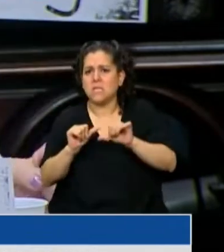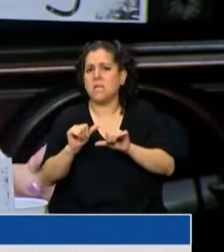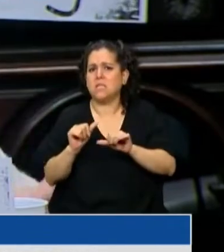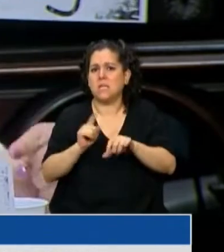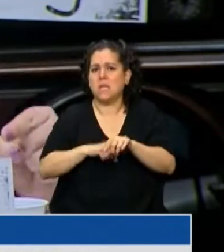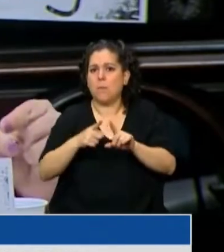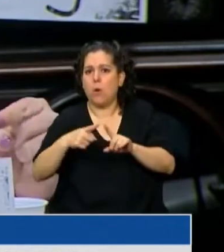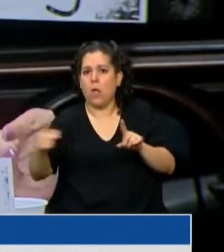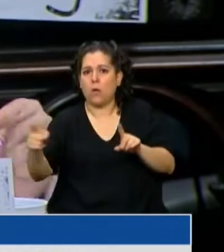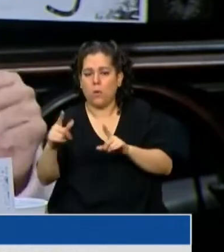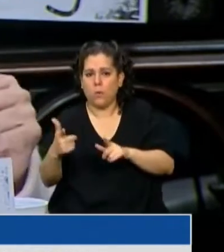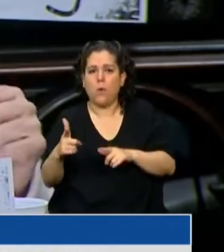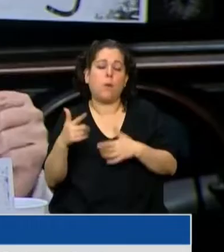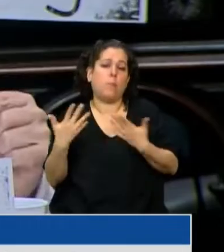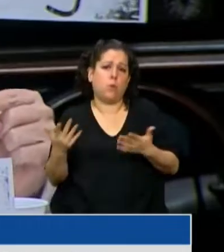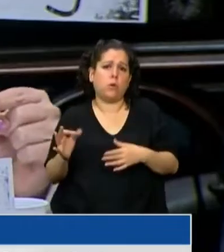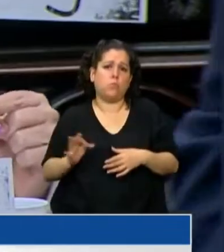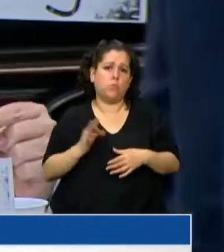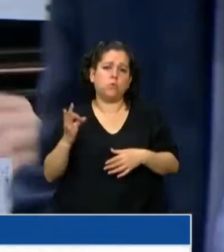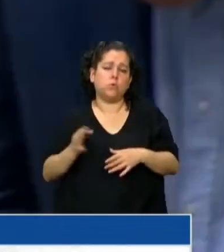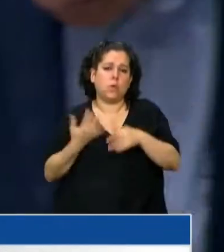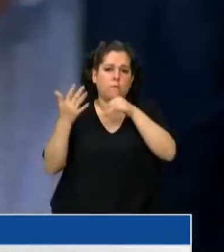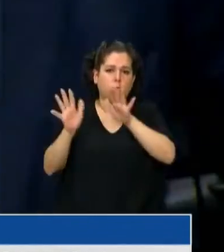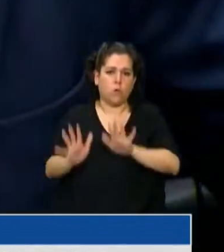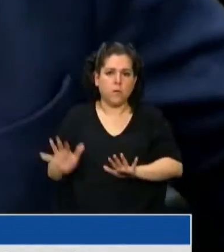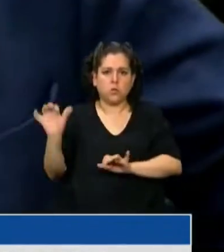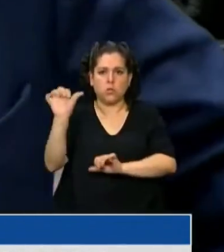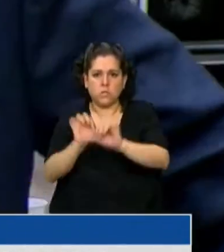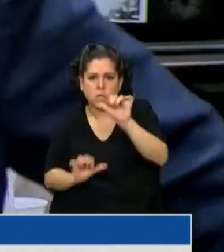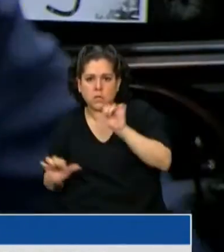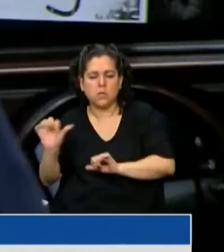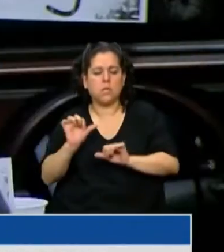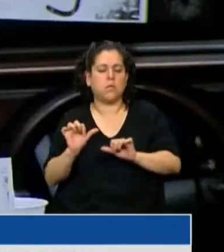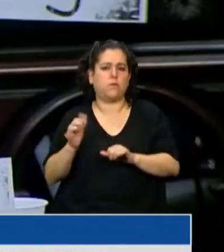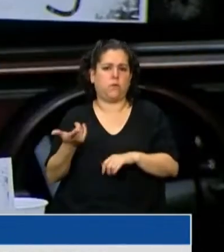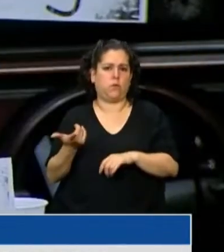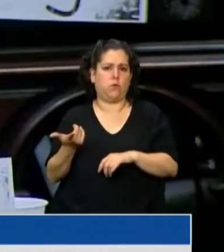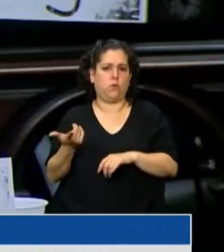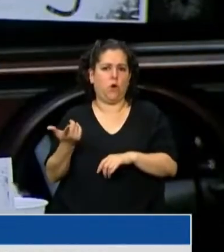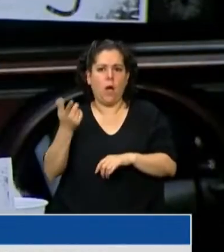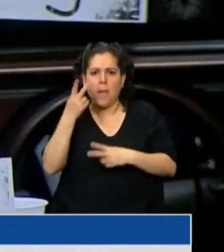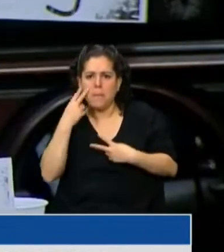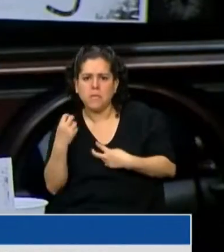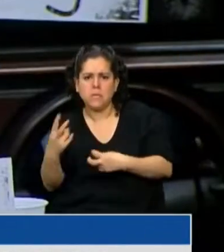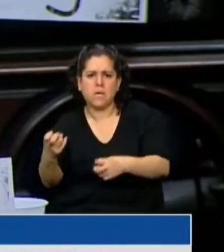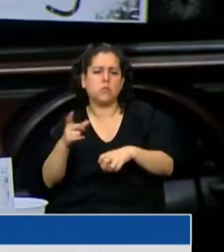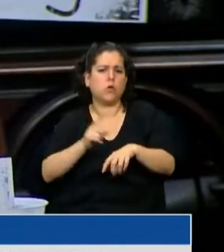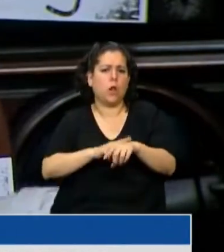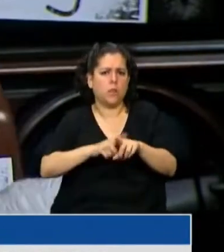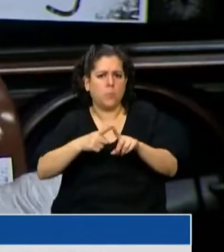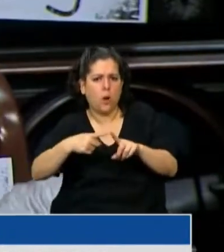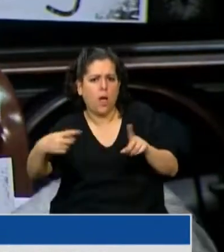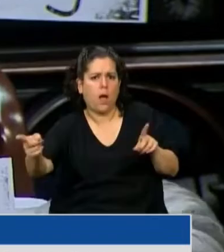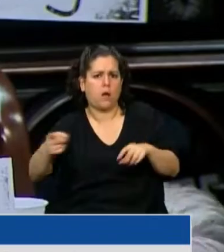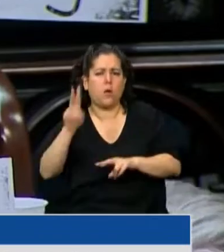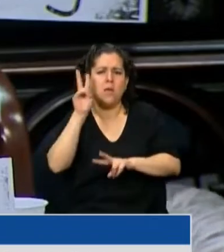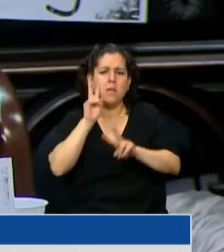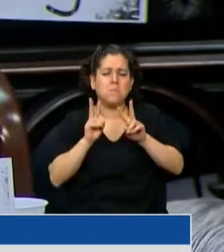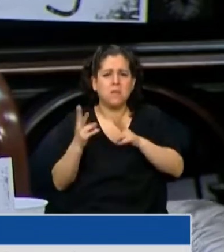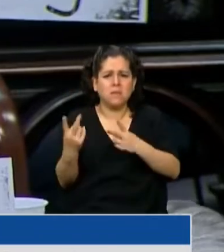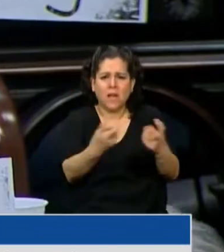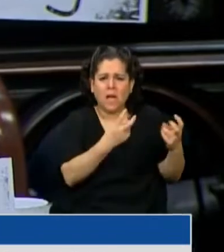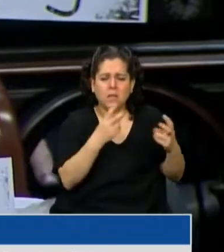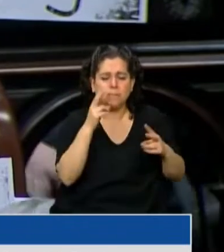plazo, porque lleva años formar un científico, porque llevan años definir las metas de investigación, porque las investigaciones llevan